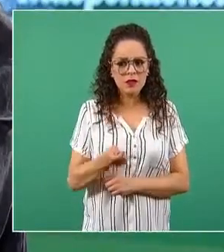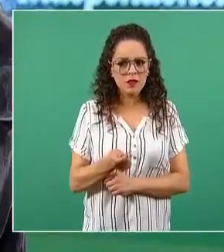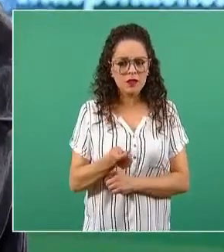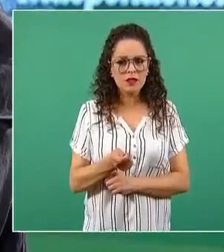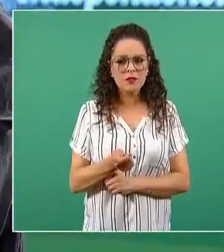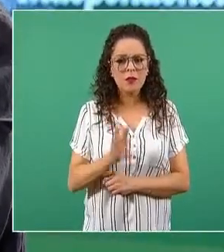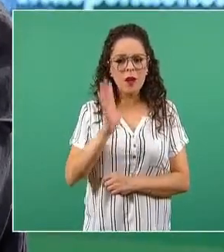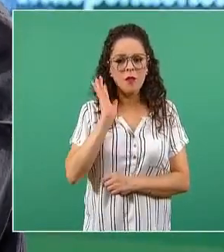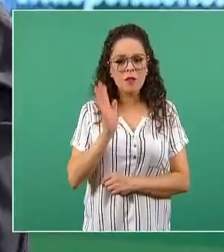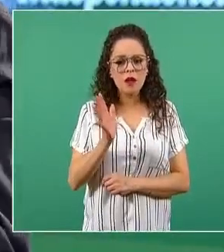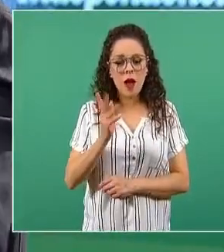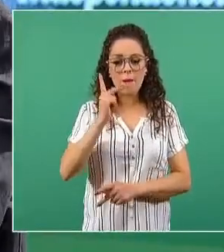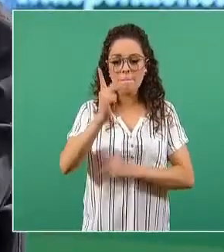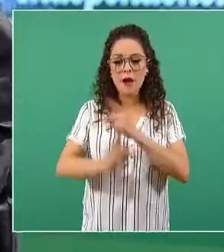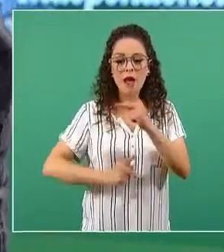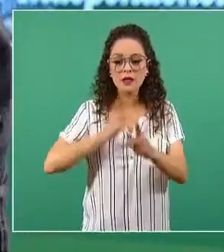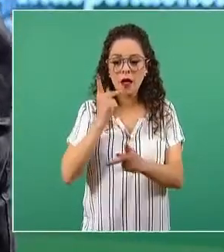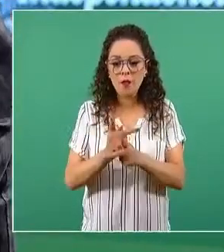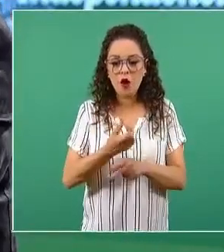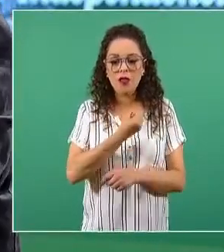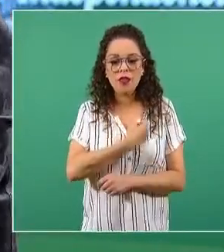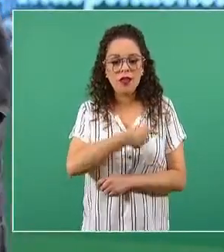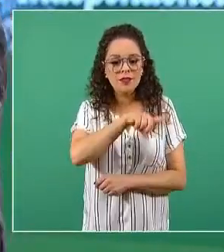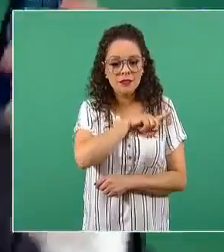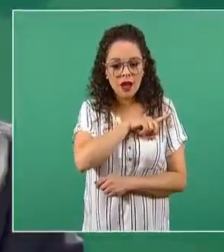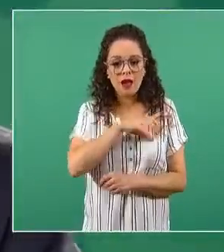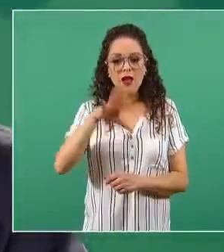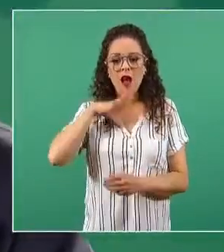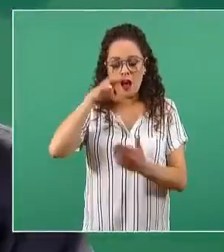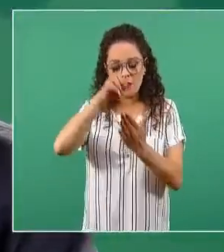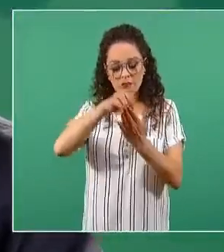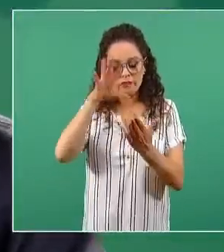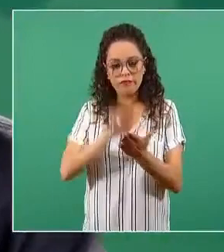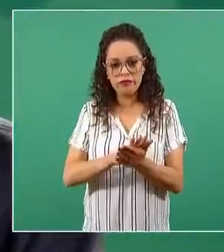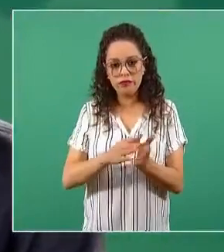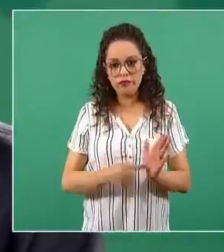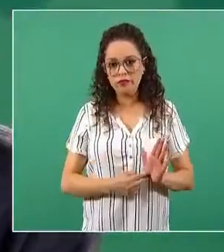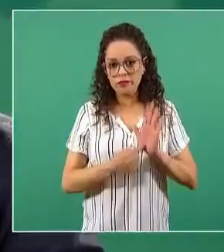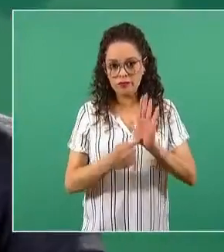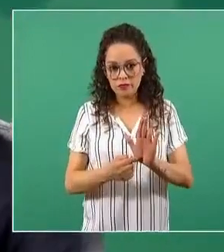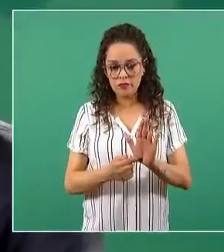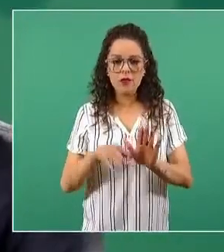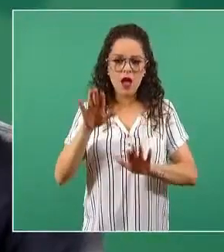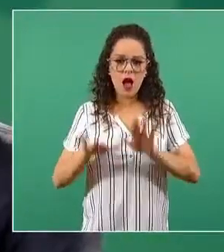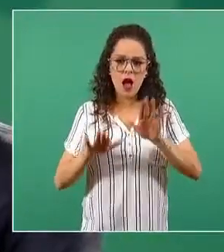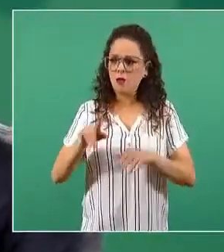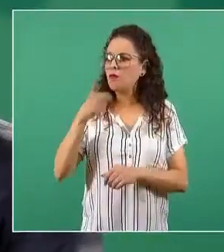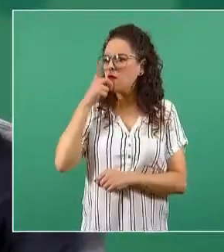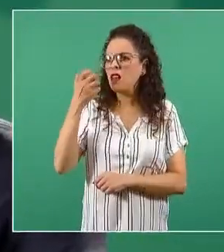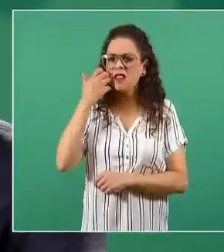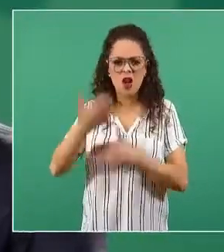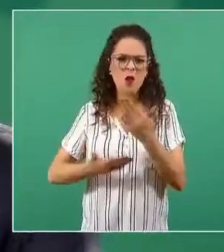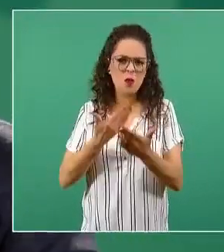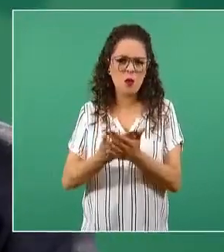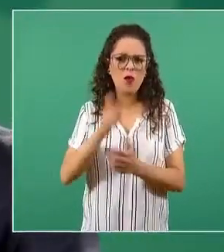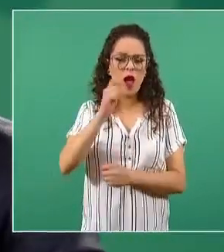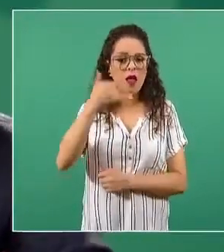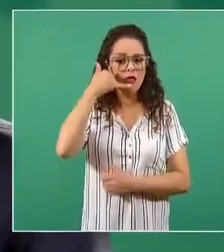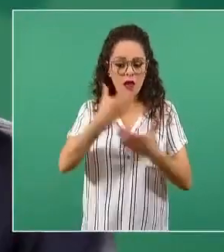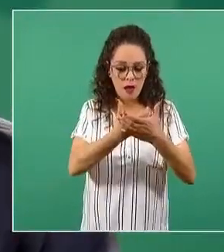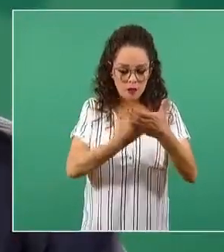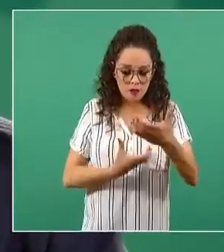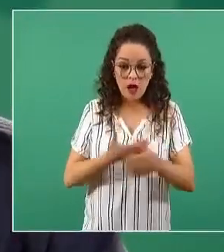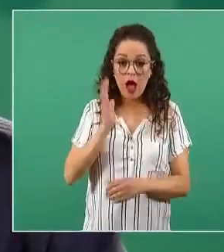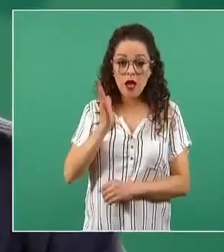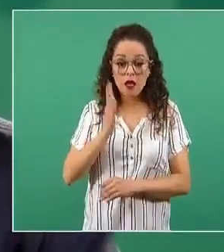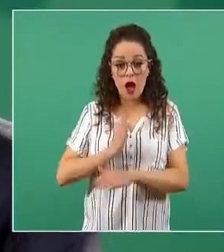sanitario en donde se registre, están proponiendo medios electrónicos, quien ya tuvo inmunidad, ya sea por